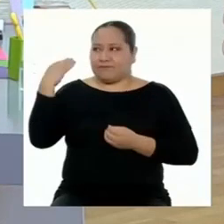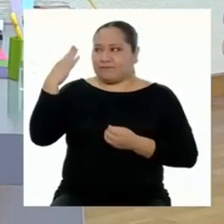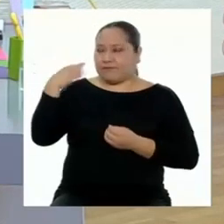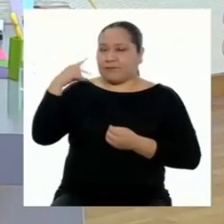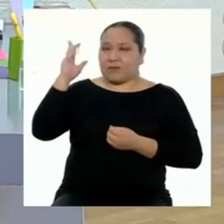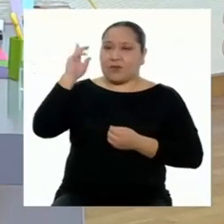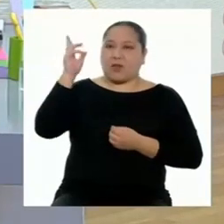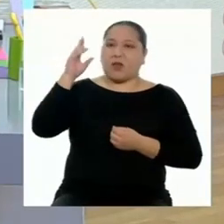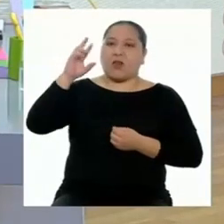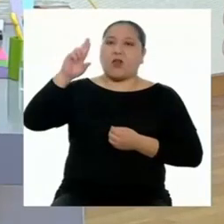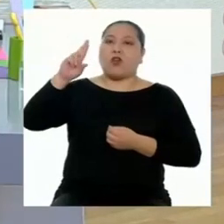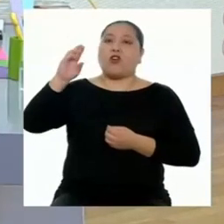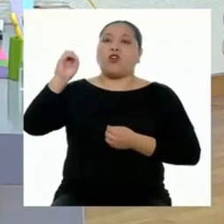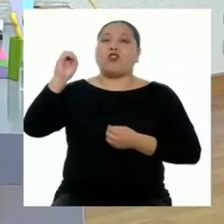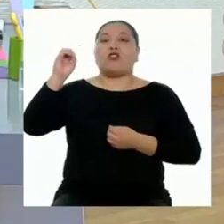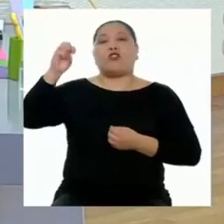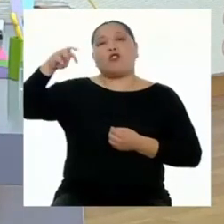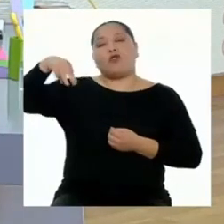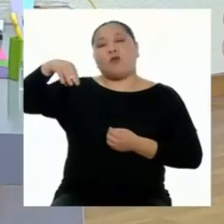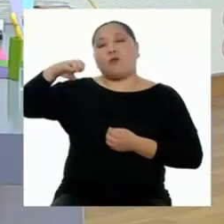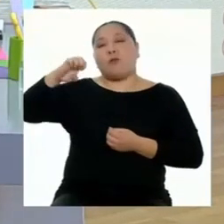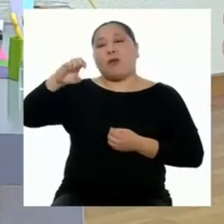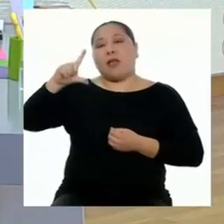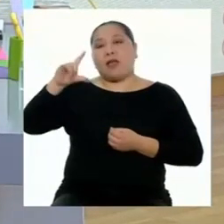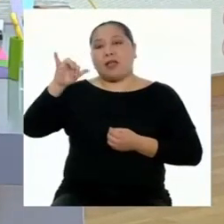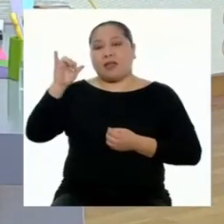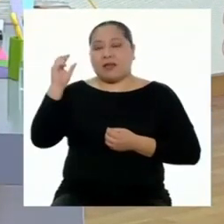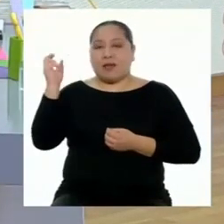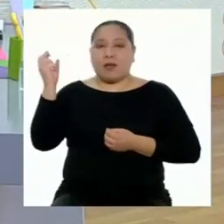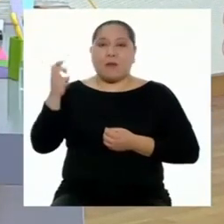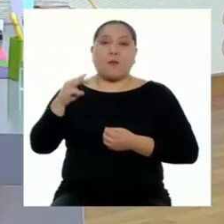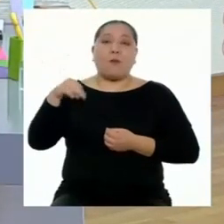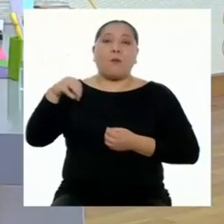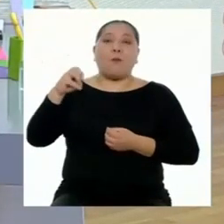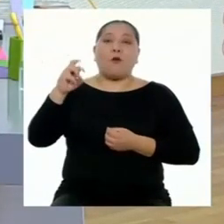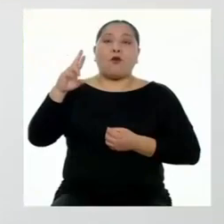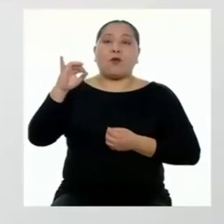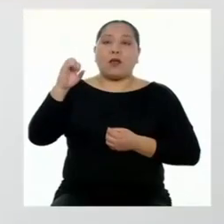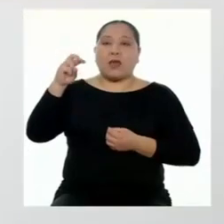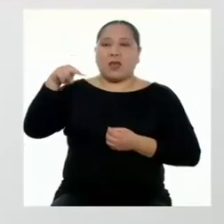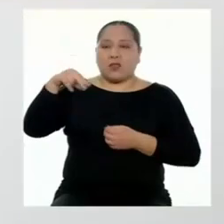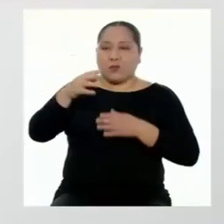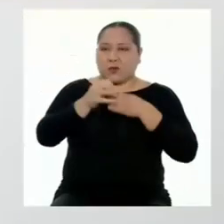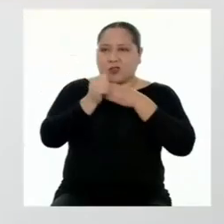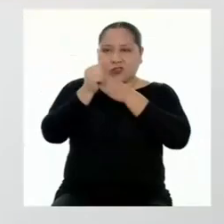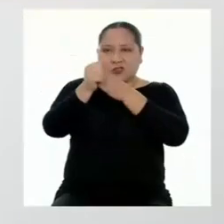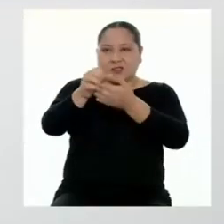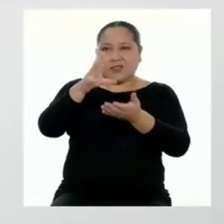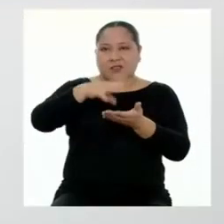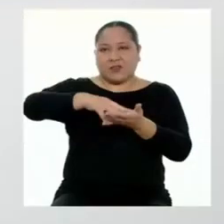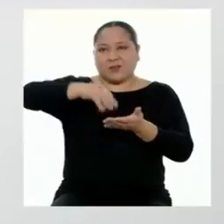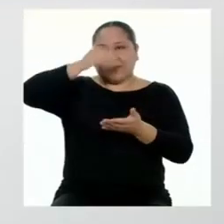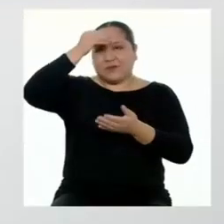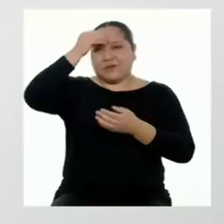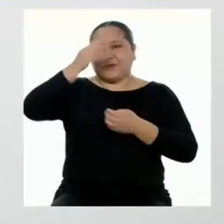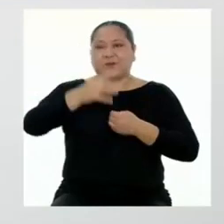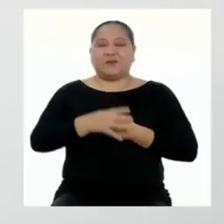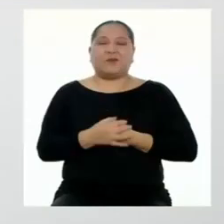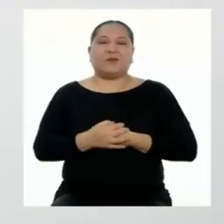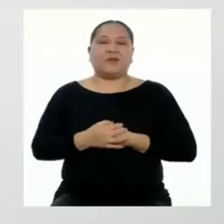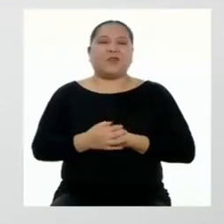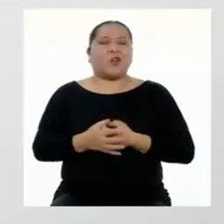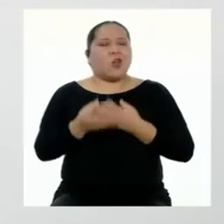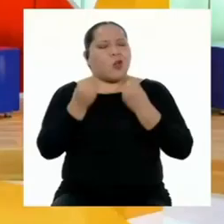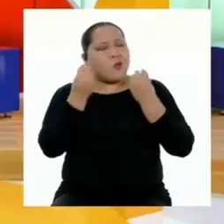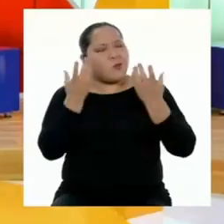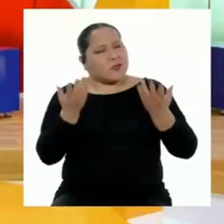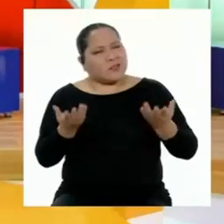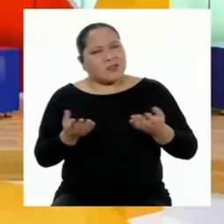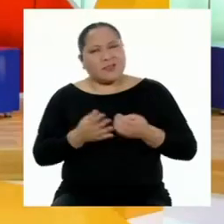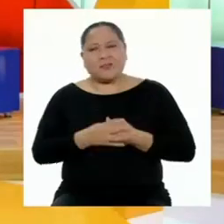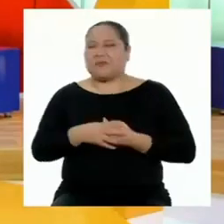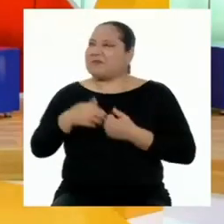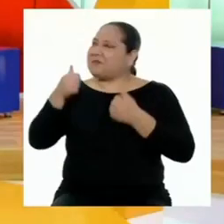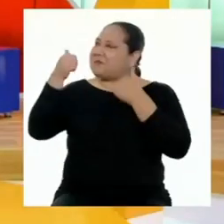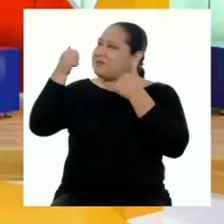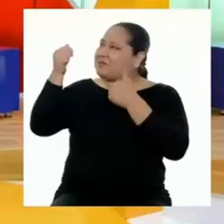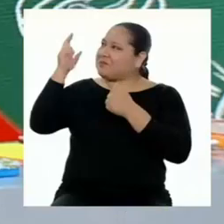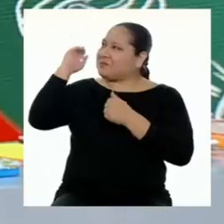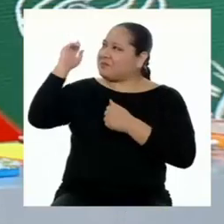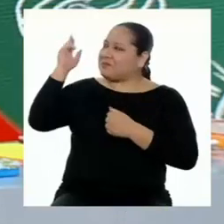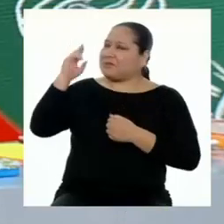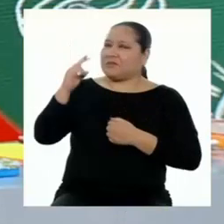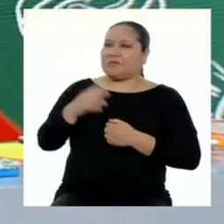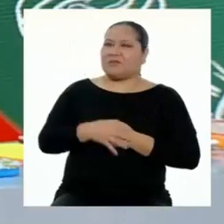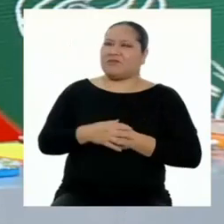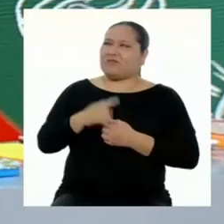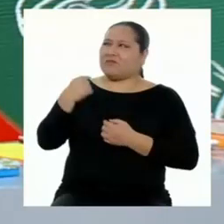profesora Romilyn Moreno para que nos guíe en nuestro aprendizaje. Hola chicas y chicos, ¿cómo estás, Rodrigo? Bien,